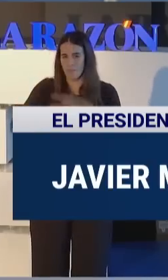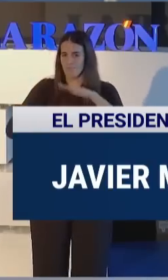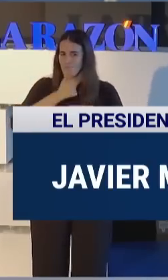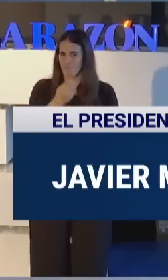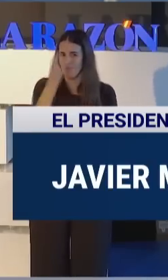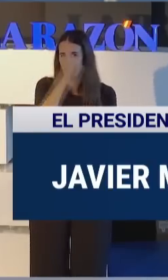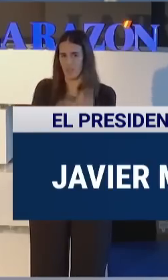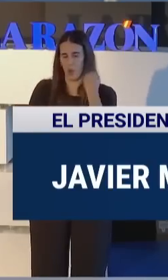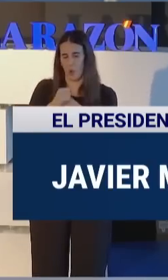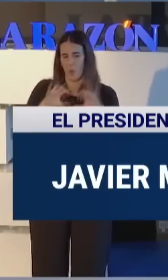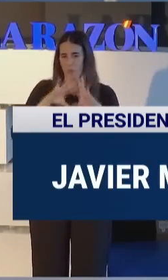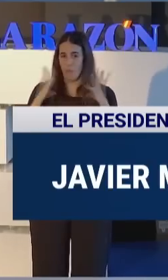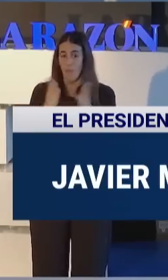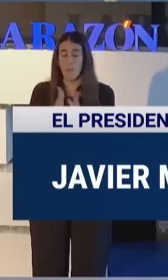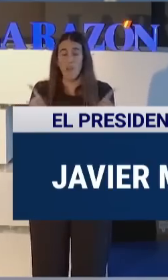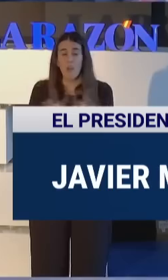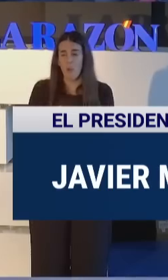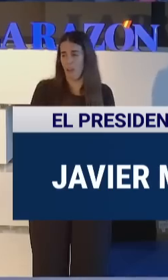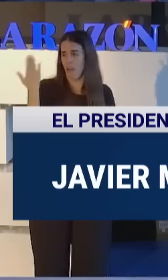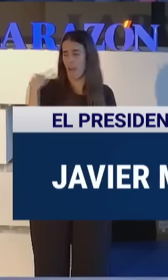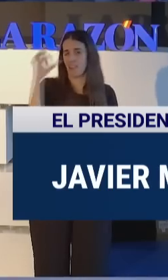siglo XIX. Y